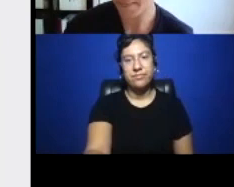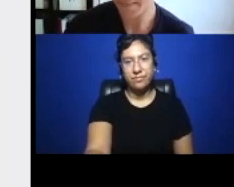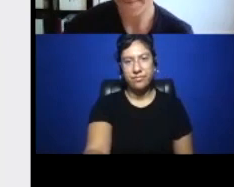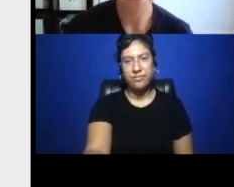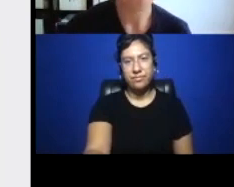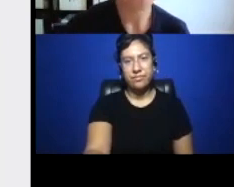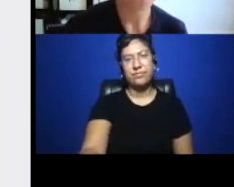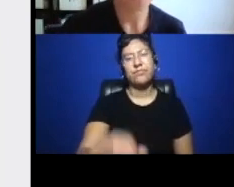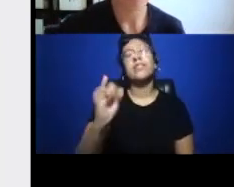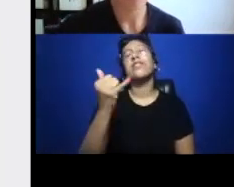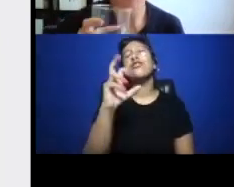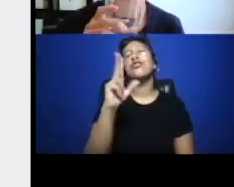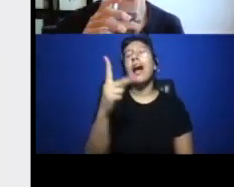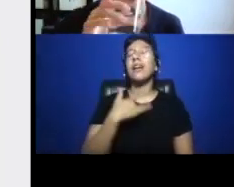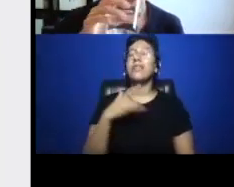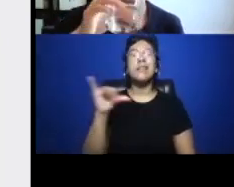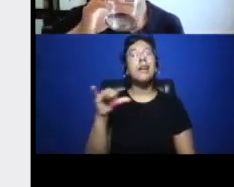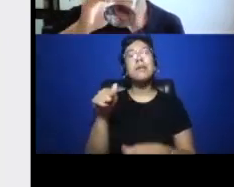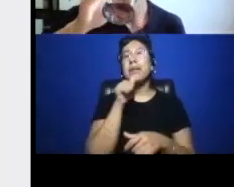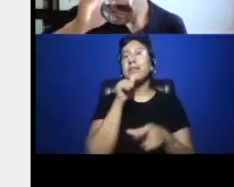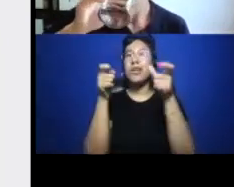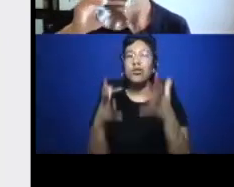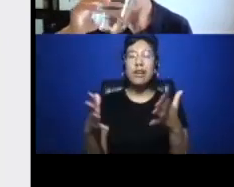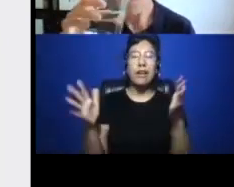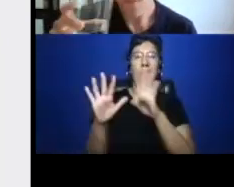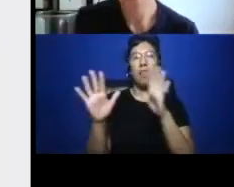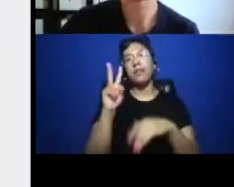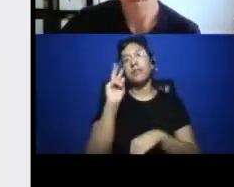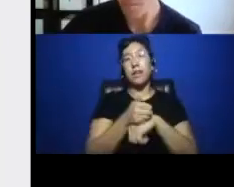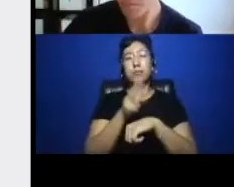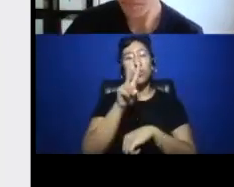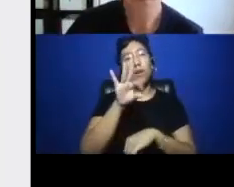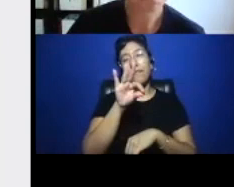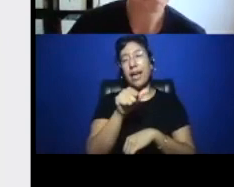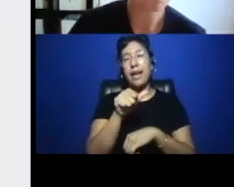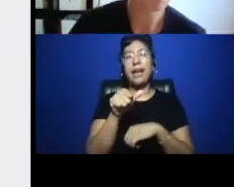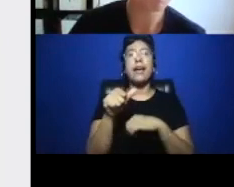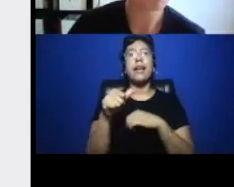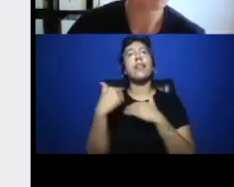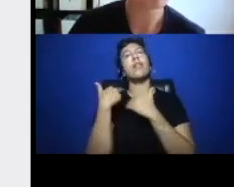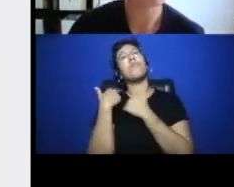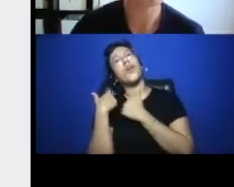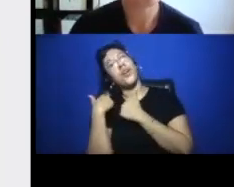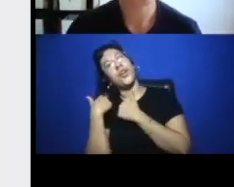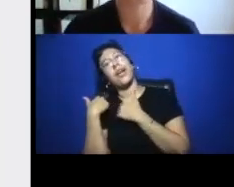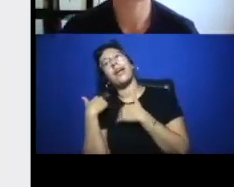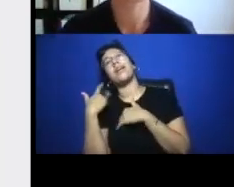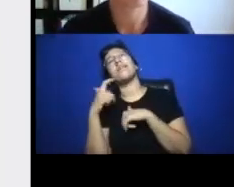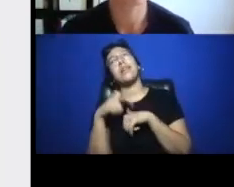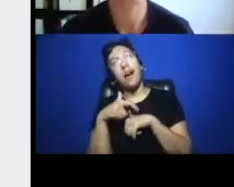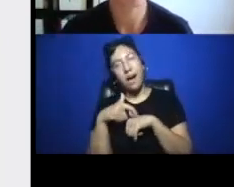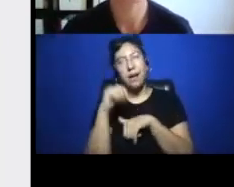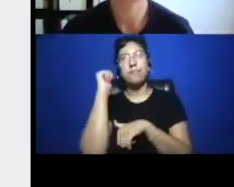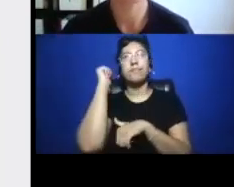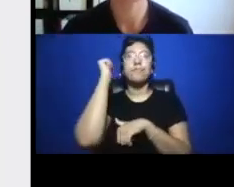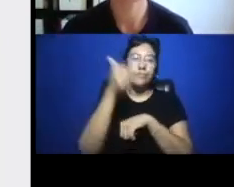Yo también lo sentí instalando un software para manejar contraseñas. Pero